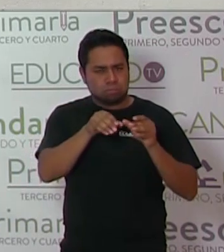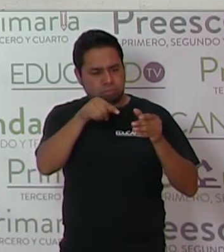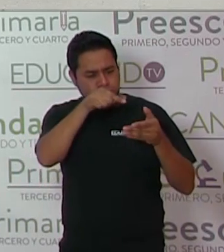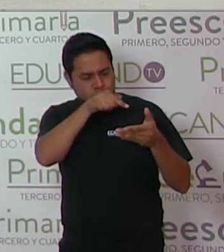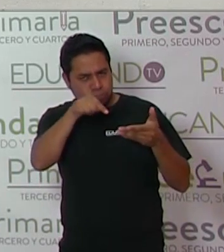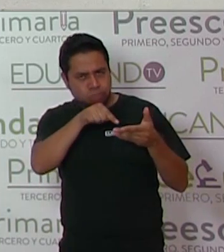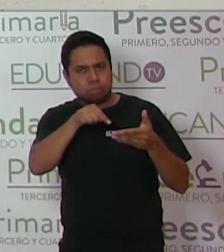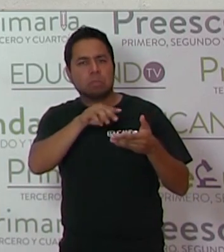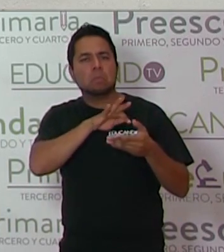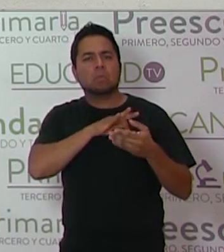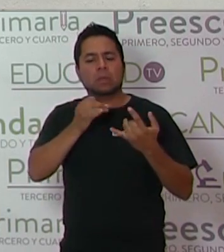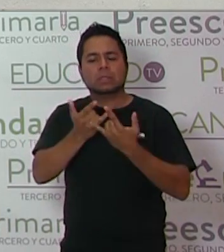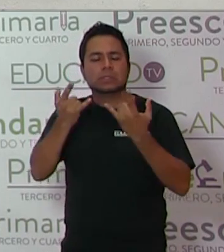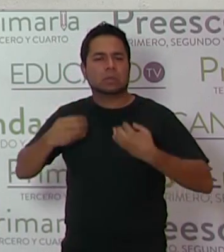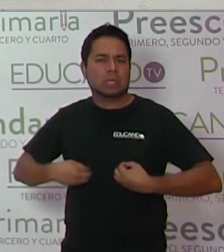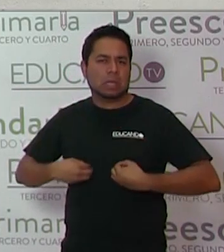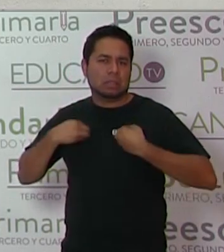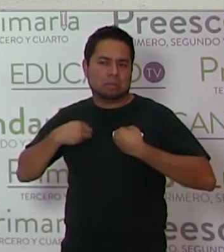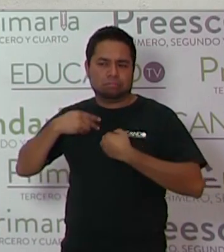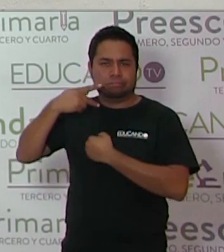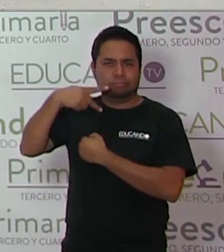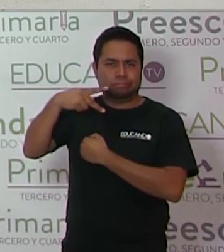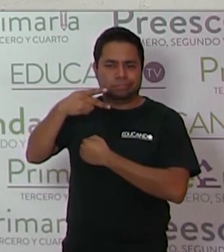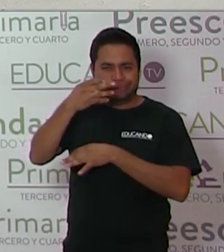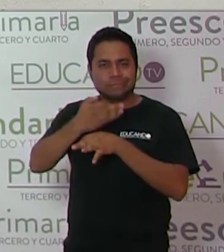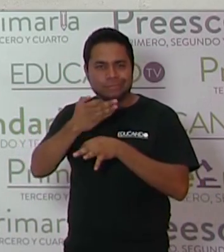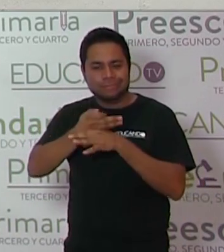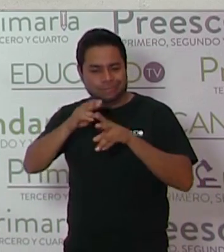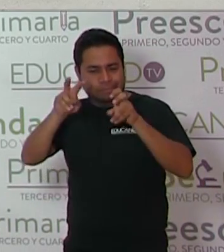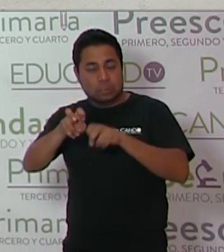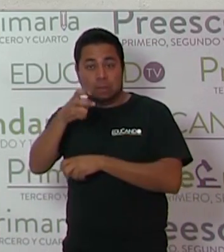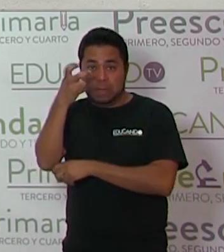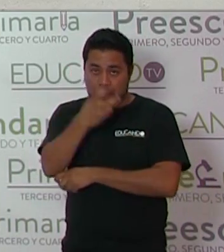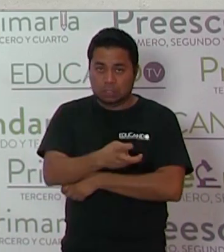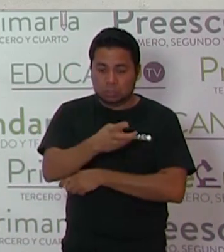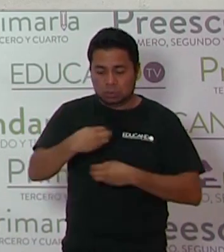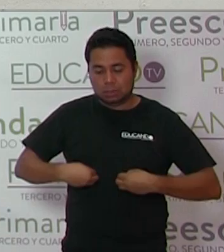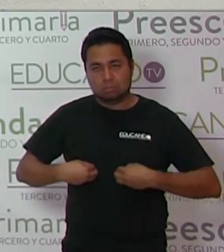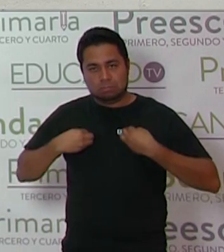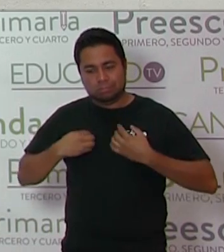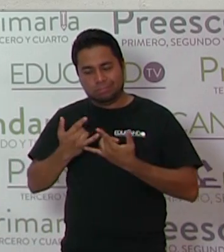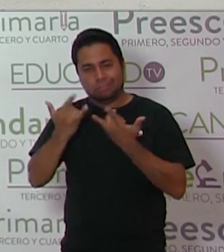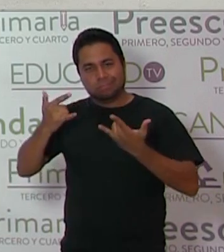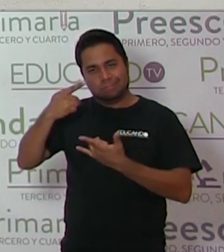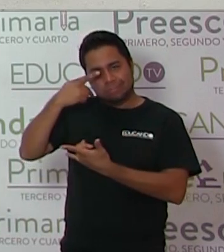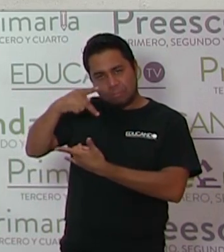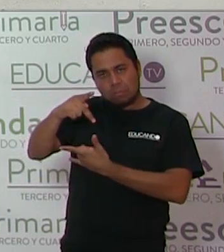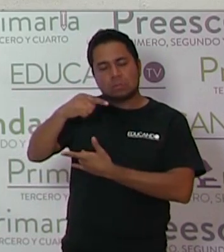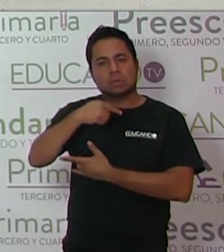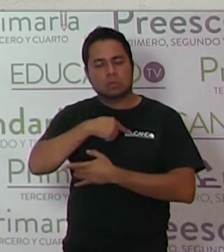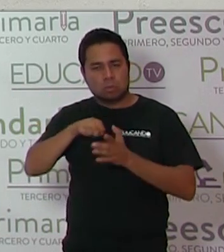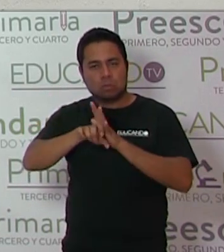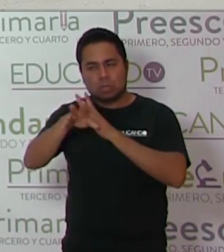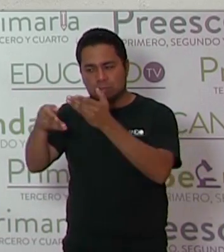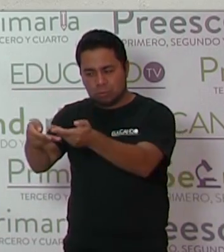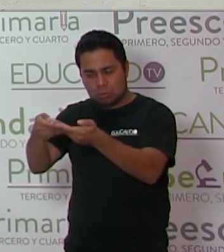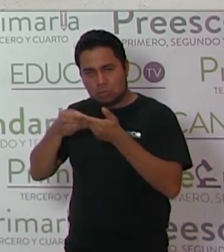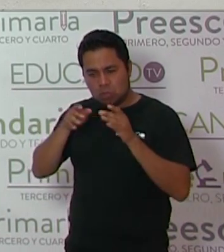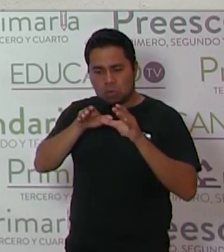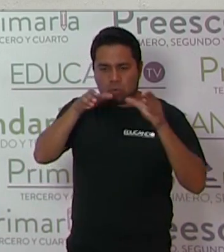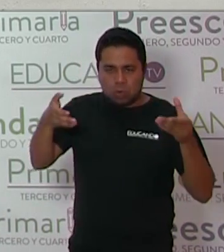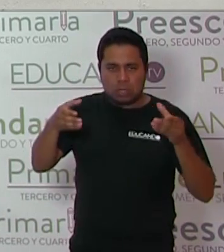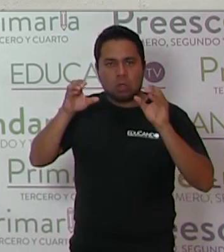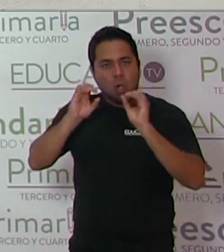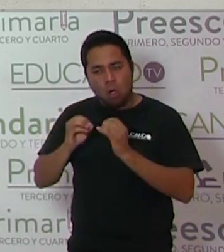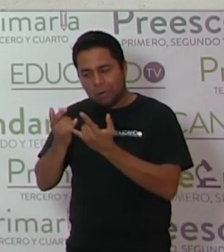ser una autobiografía, que es el texto que estamos trabajando. Yo puedo tomar un cuento o